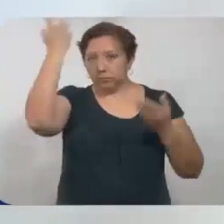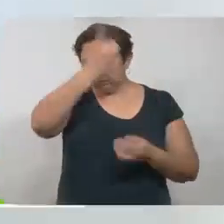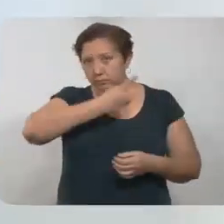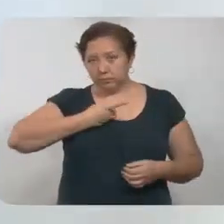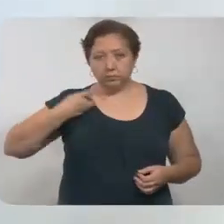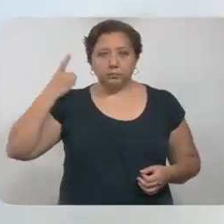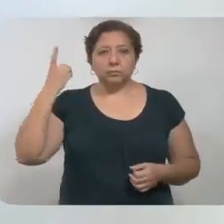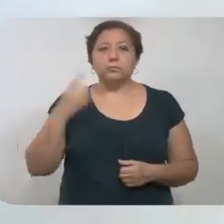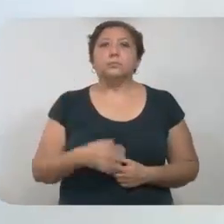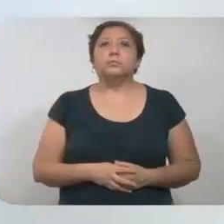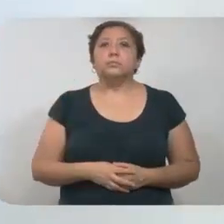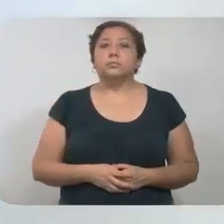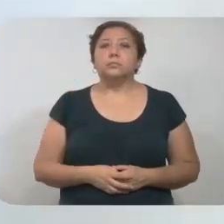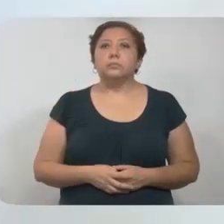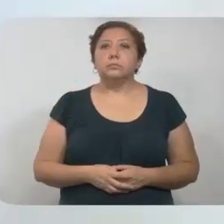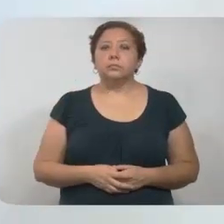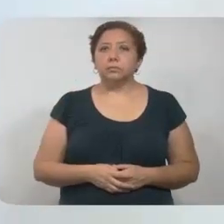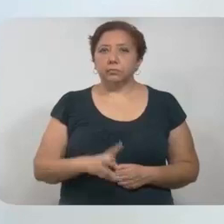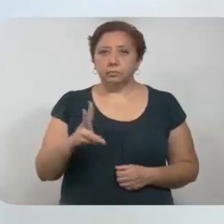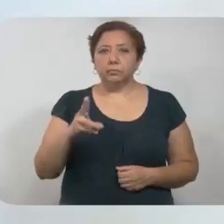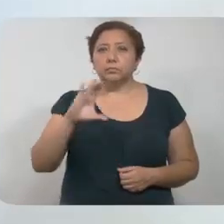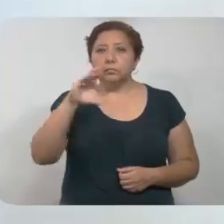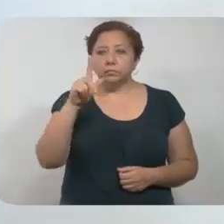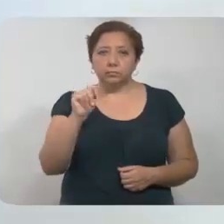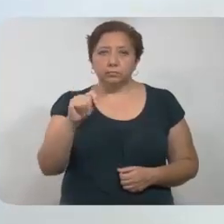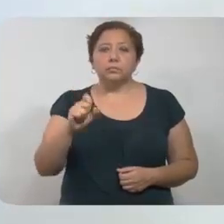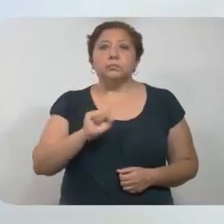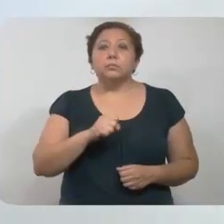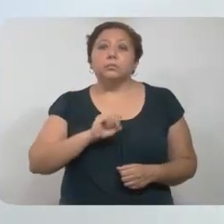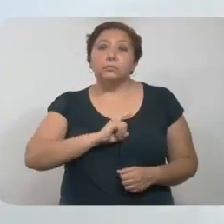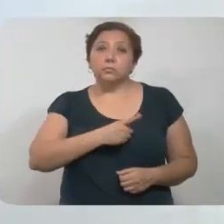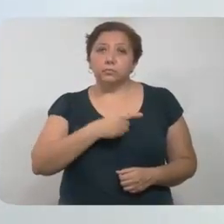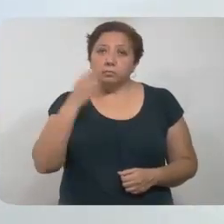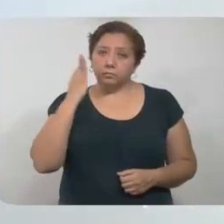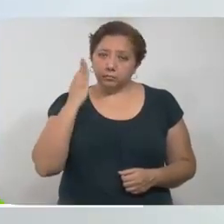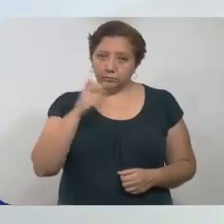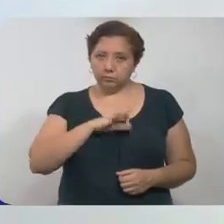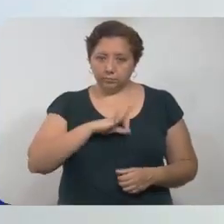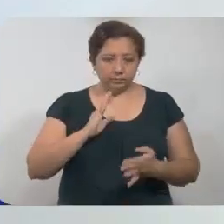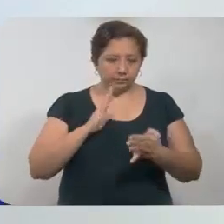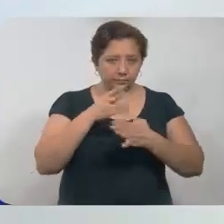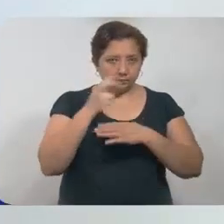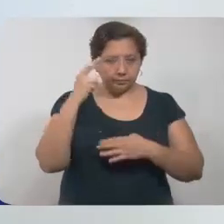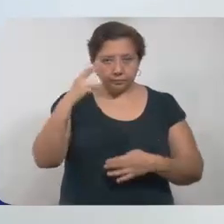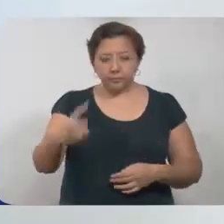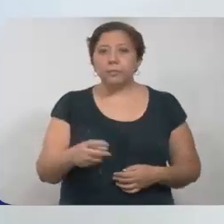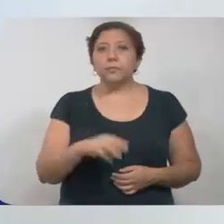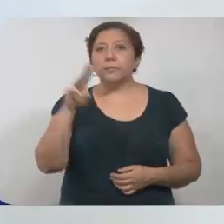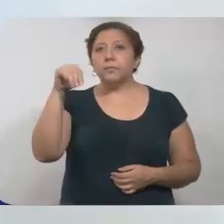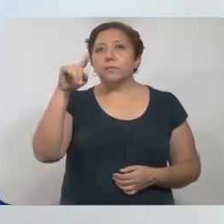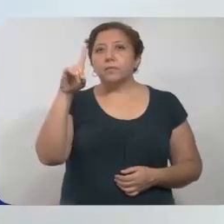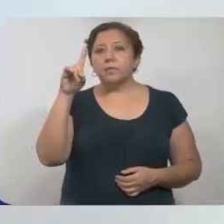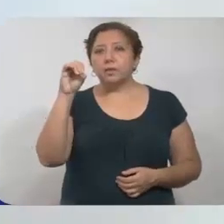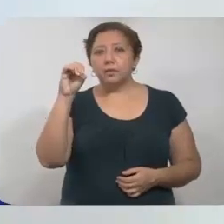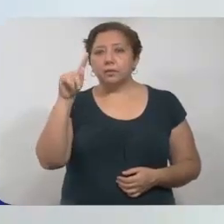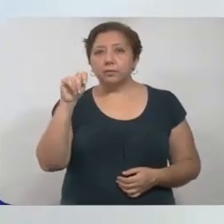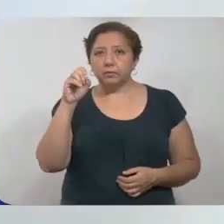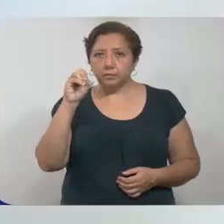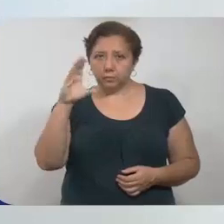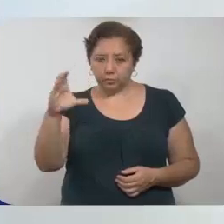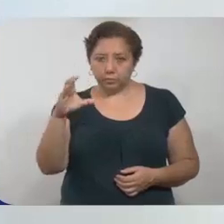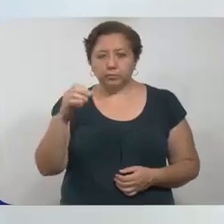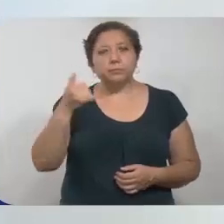diagnóstico automatizado. El chat de la salud vía la red social de Facebook. La aplicación Meditoc para los sistemas